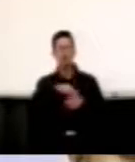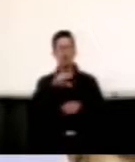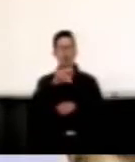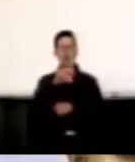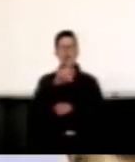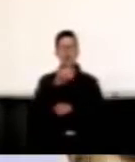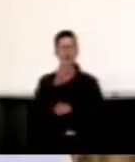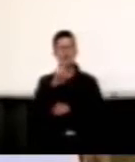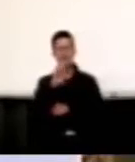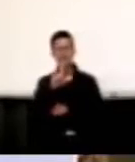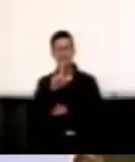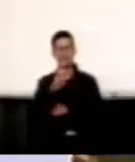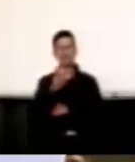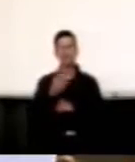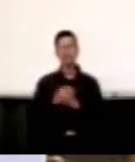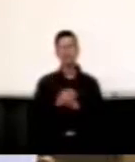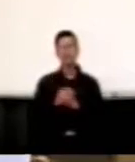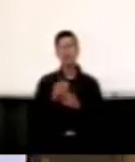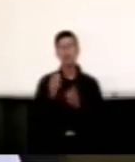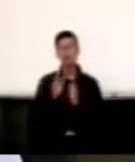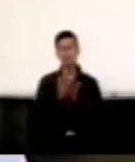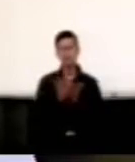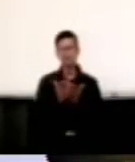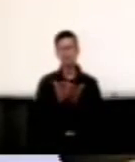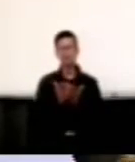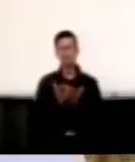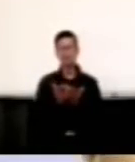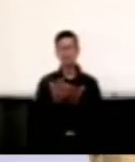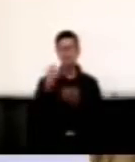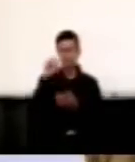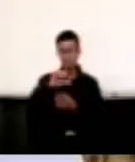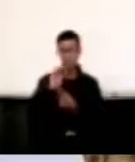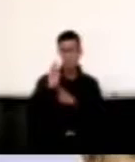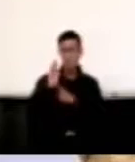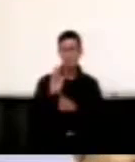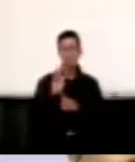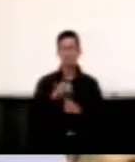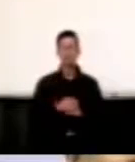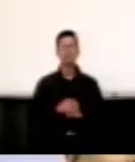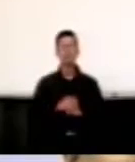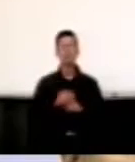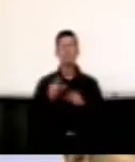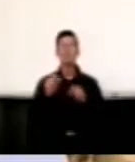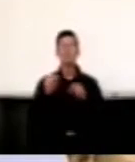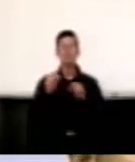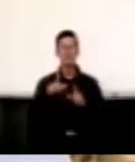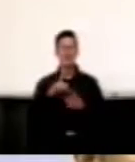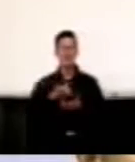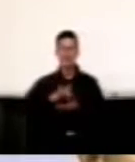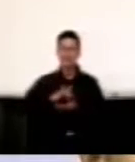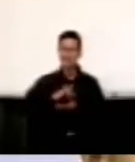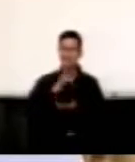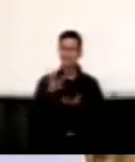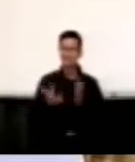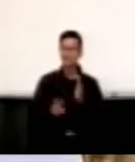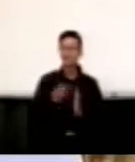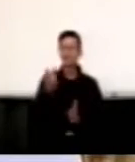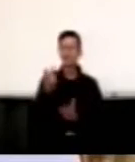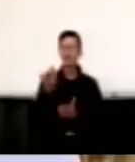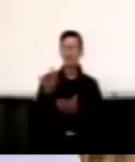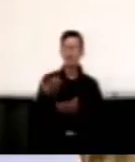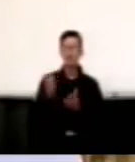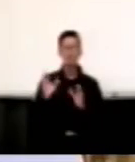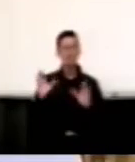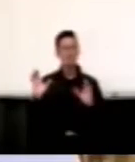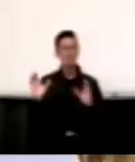O'Neill Díaz Jiménez, por la obra, por estar aquí hoy presentándola, y también reitero el agradecimiento a las consejeras y